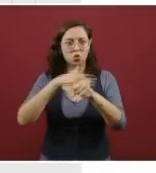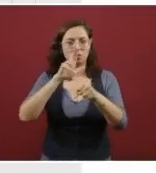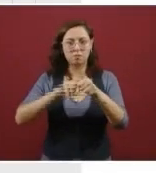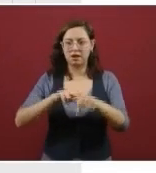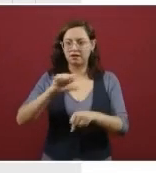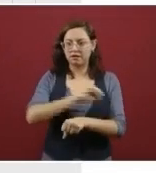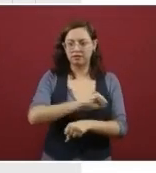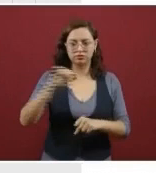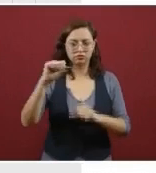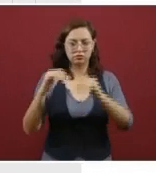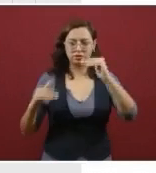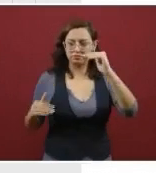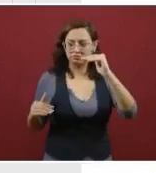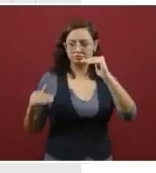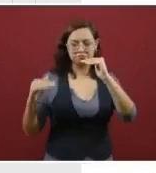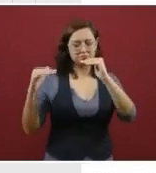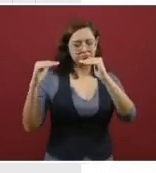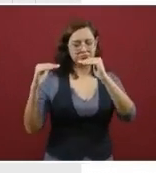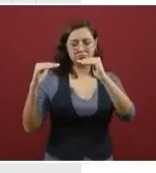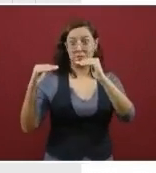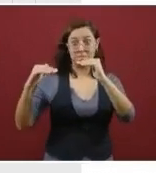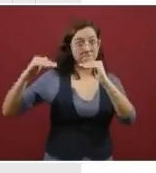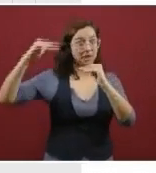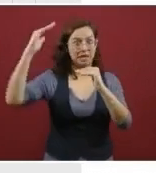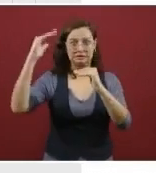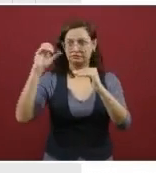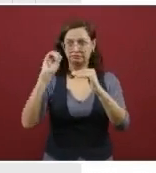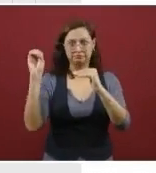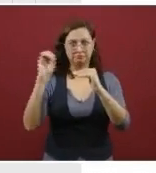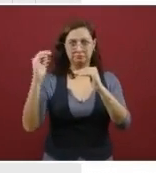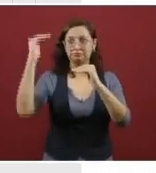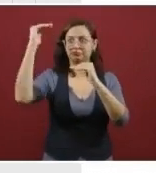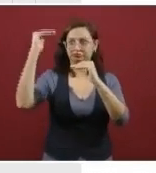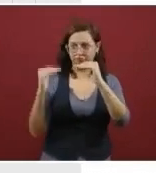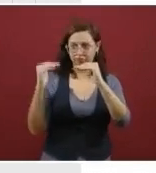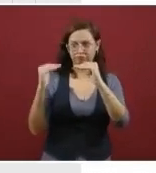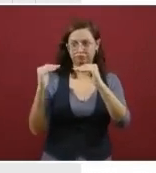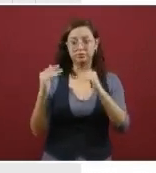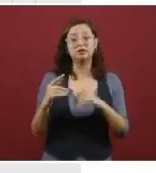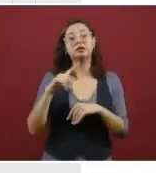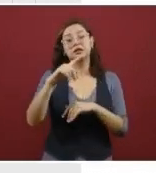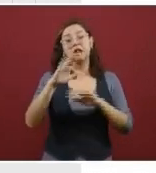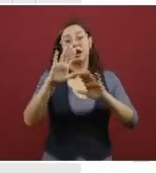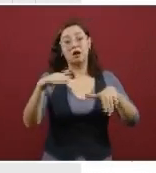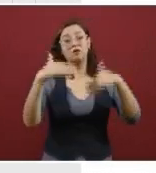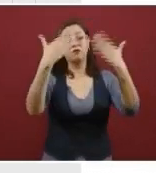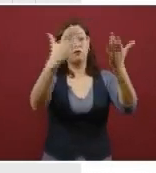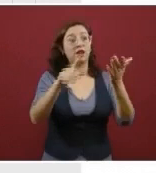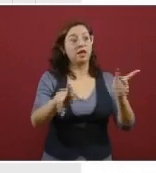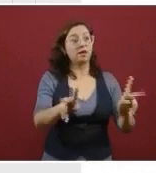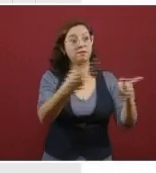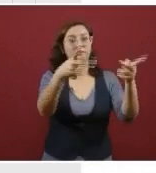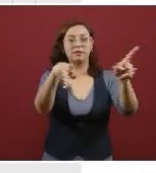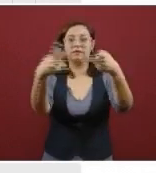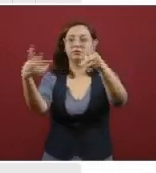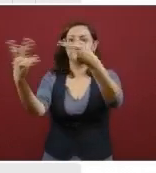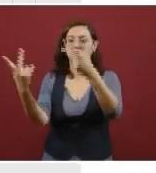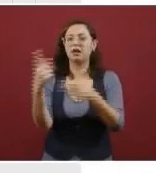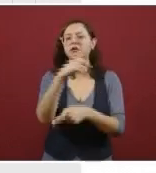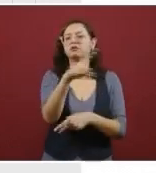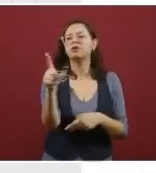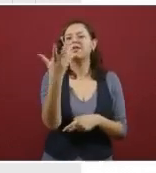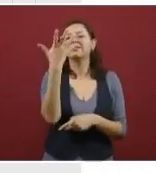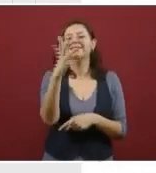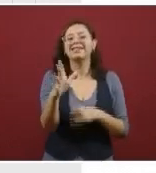el caso de las estaciones de servicio, ellos están, en este caso, 10 centavos por debajo del tope